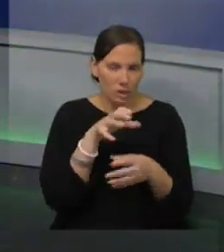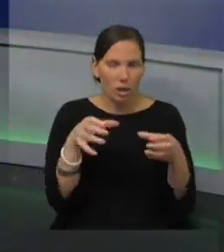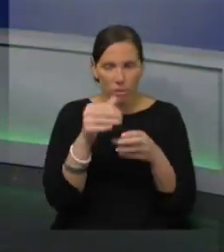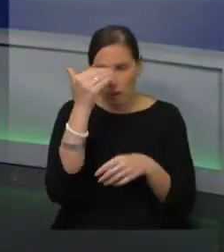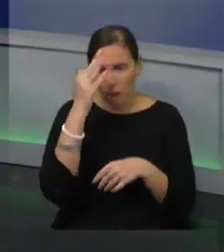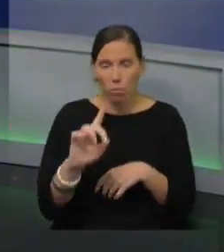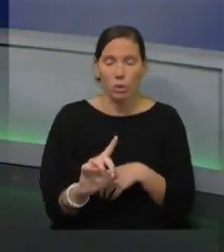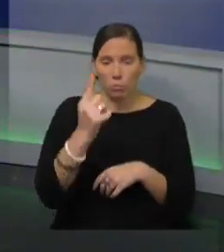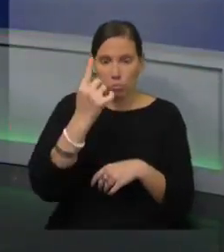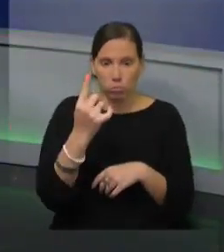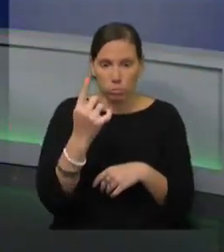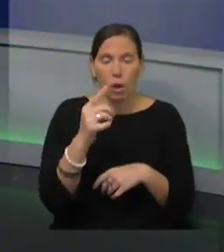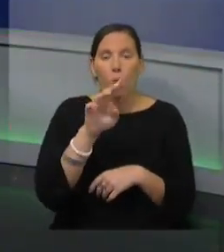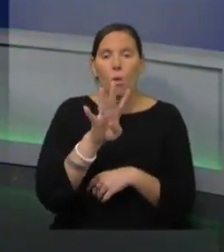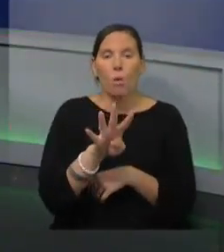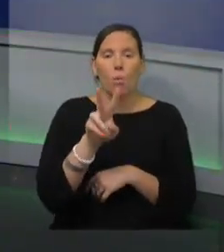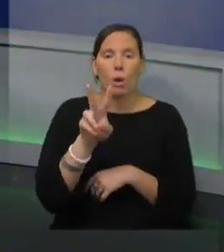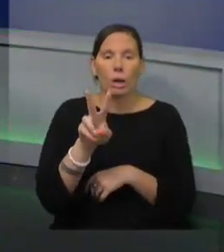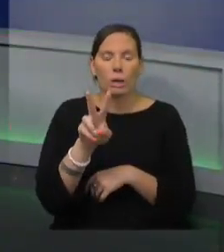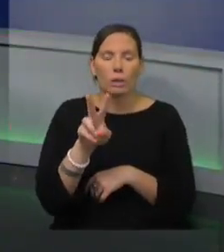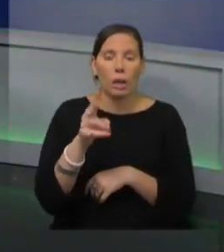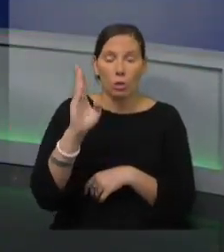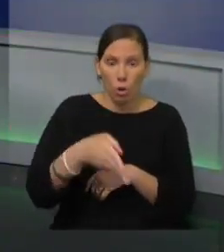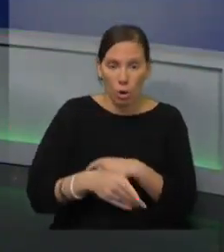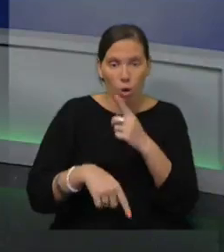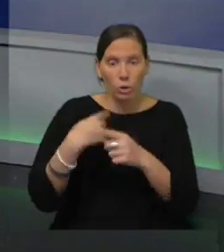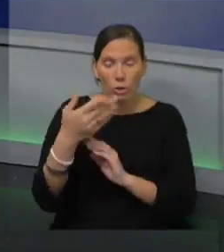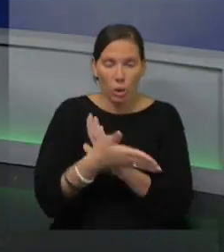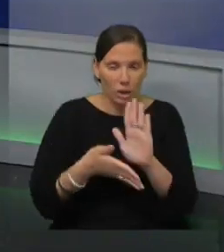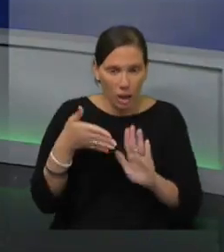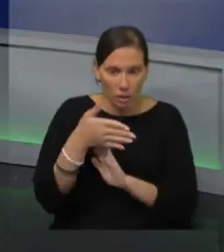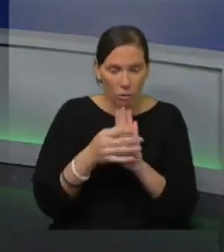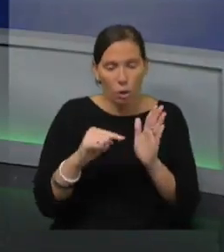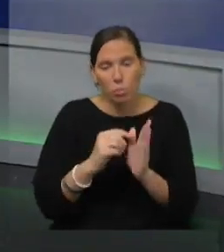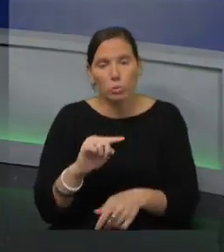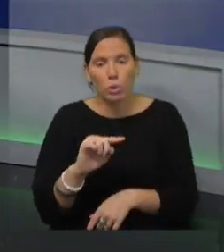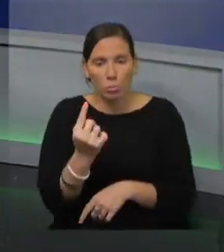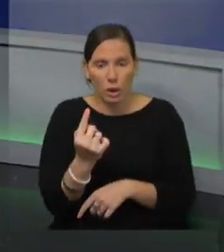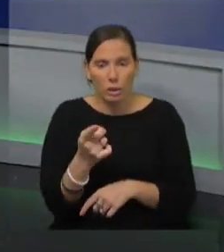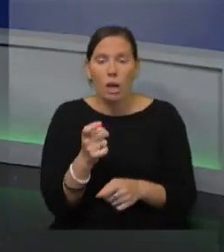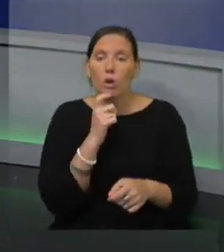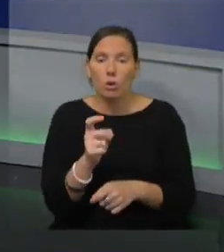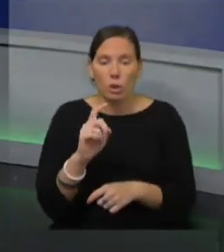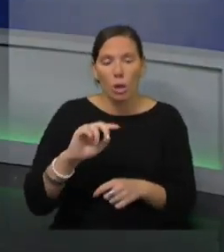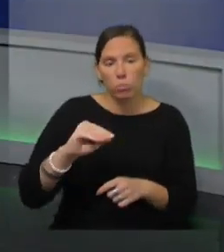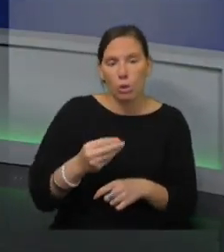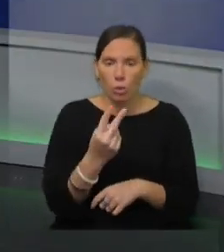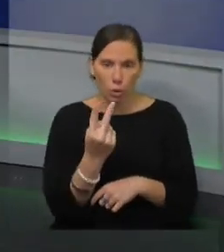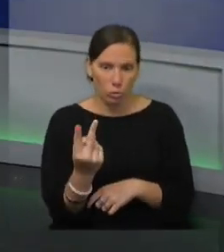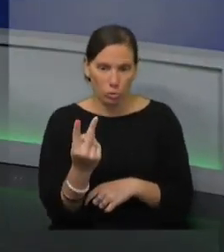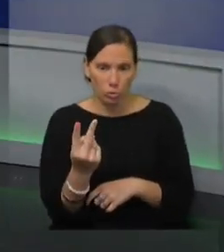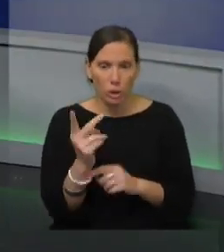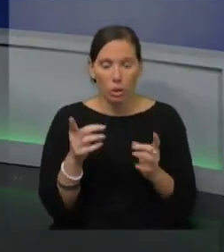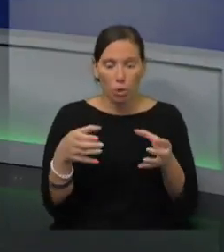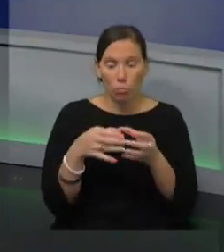lidera la intención de Voto con 42 por. lo sigue el Partido Nacional que sube un punto y el Colorado que bajó dos además la fórmula